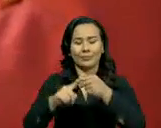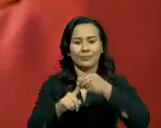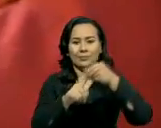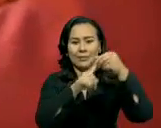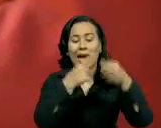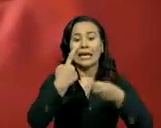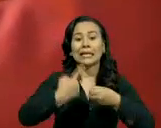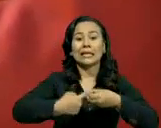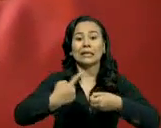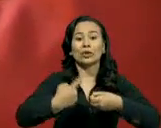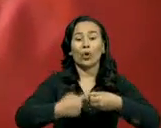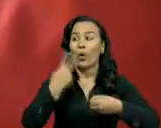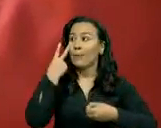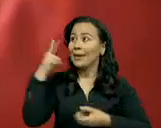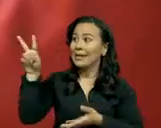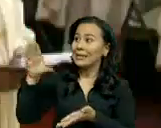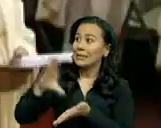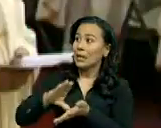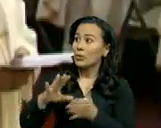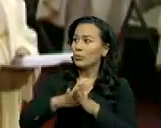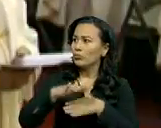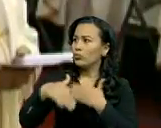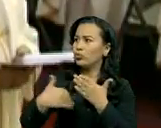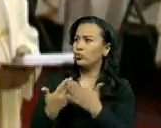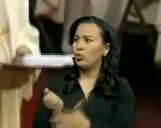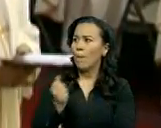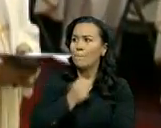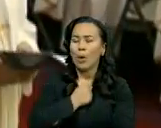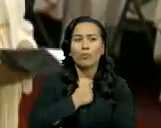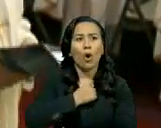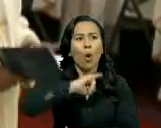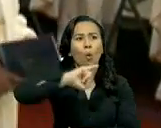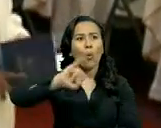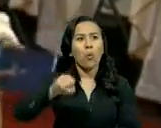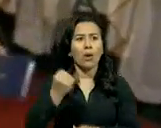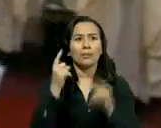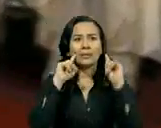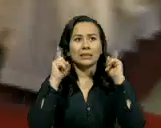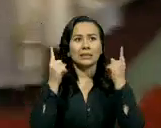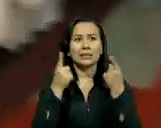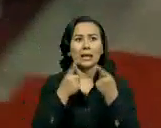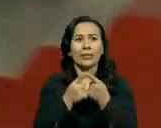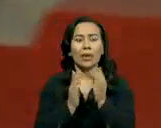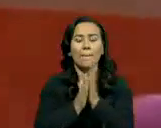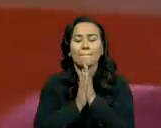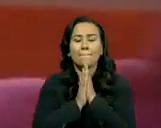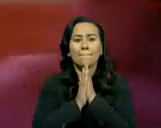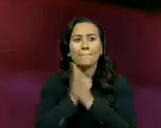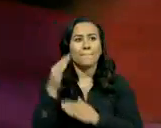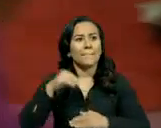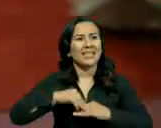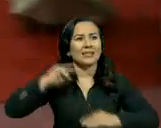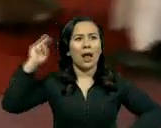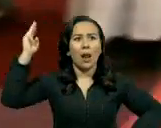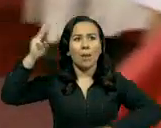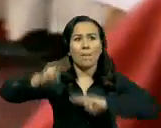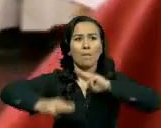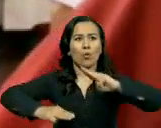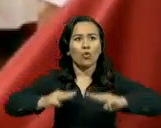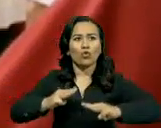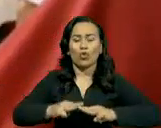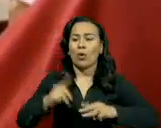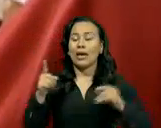para realizar el acto litúrgico tradicional del Jueves Santo. La Misa Crismal, desarrollada a escala mundial, en Quito agrupó a